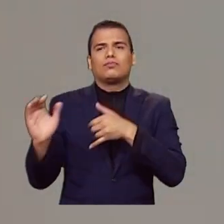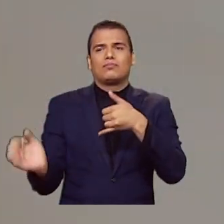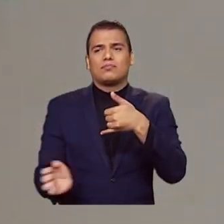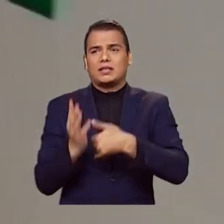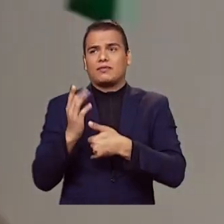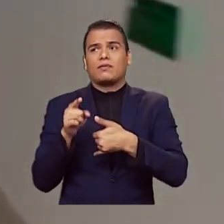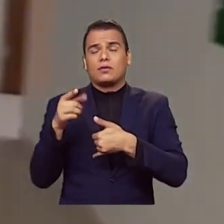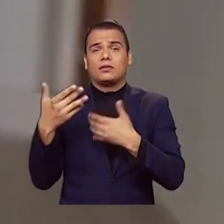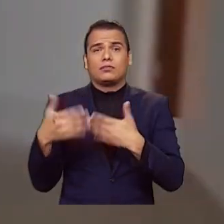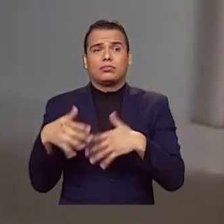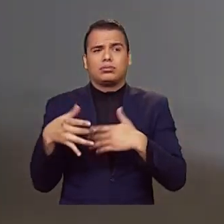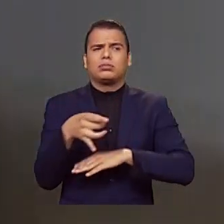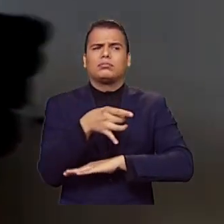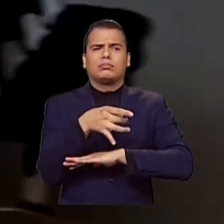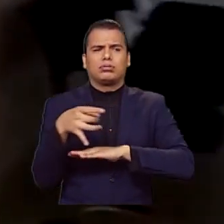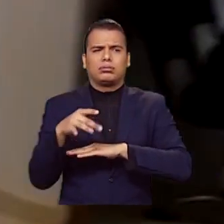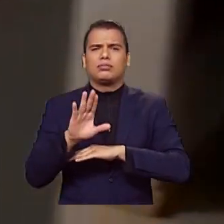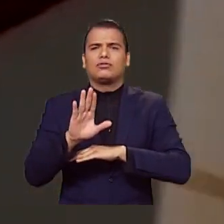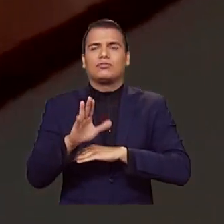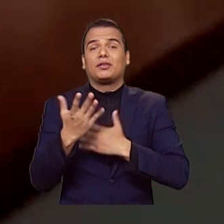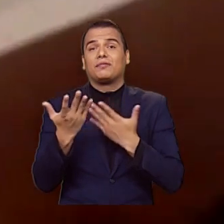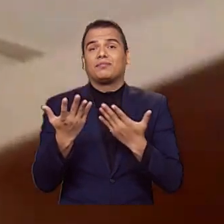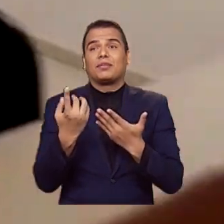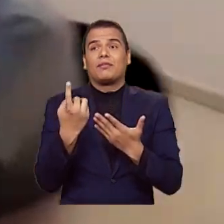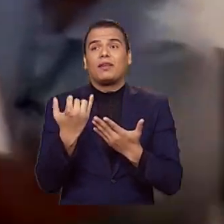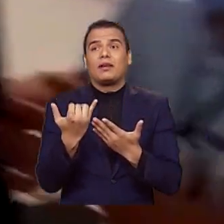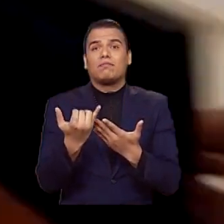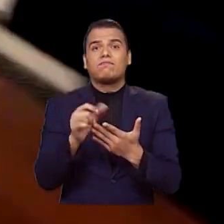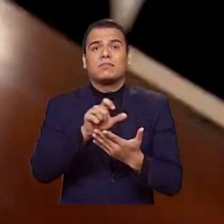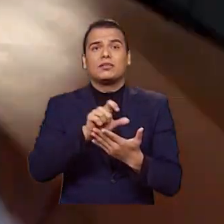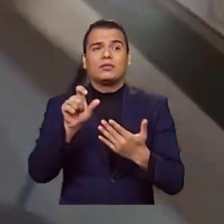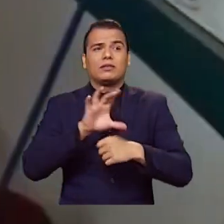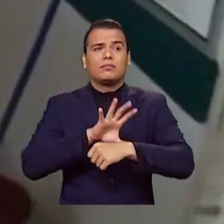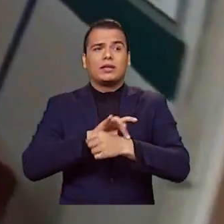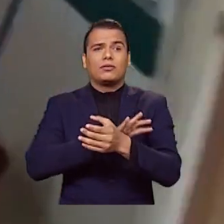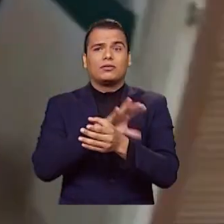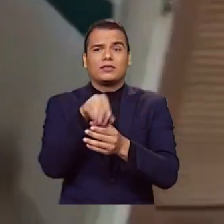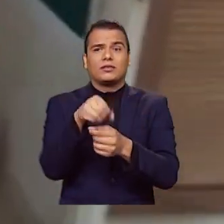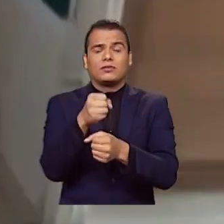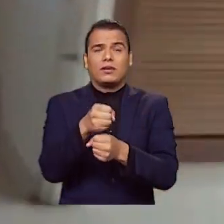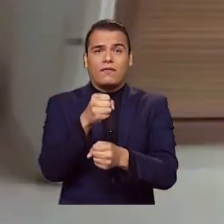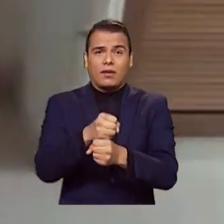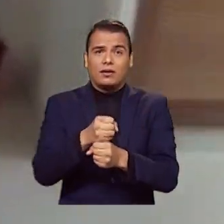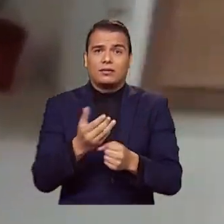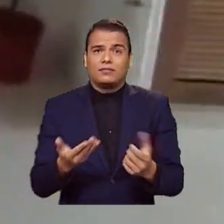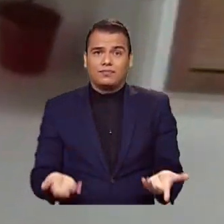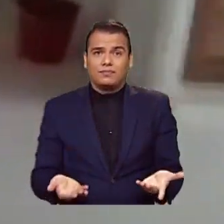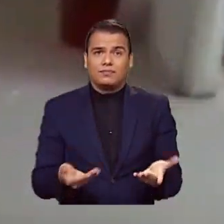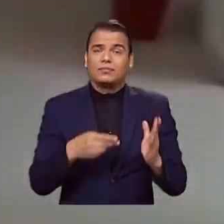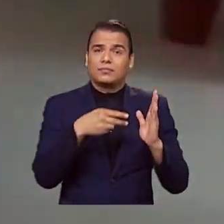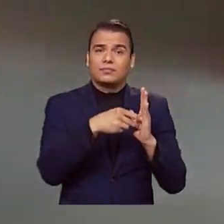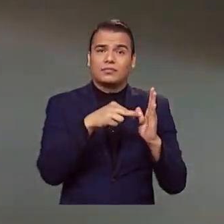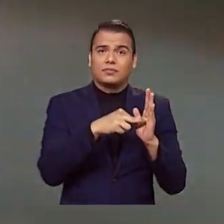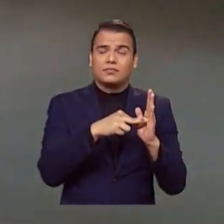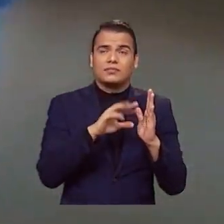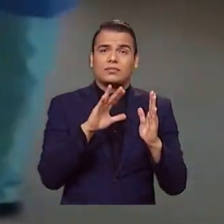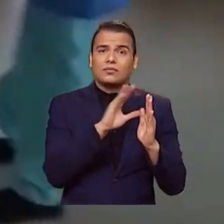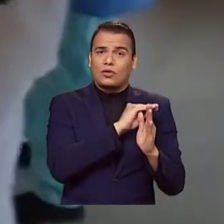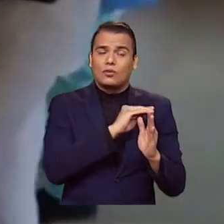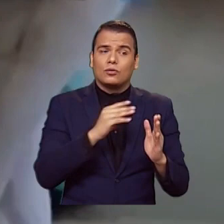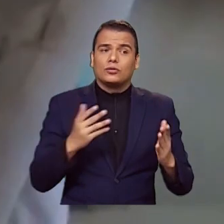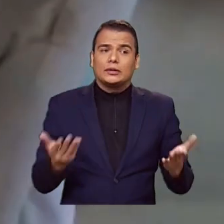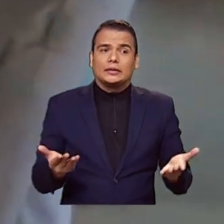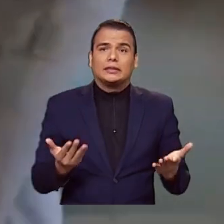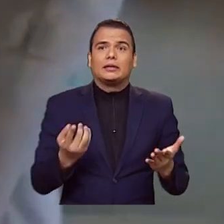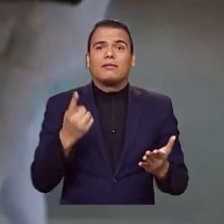Pacífico colombiano, pero le hacen falta especialistas. Ahí es cuando los tumaqueños requerimos